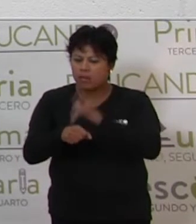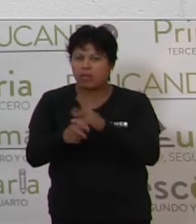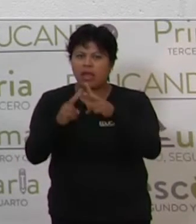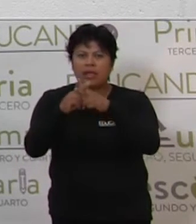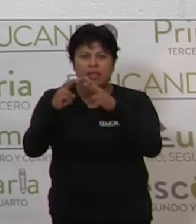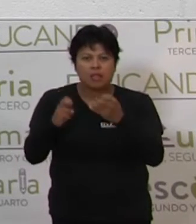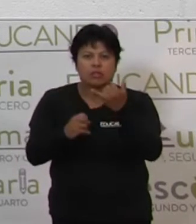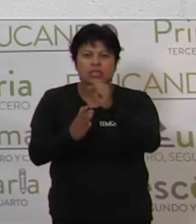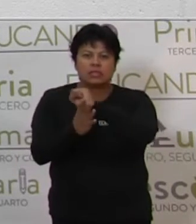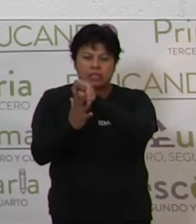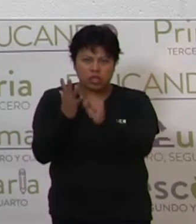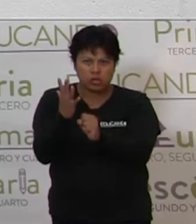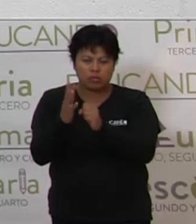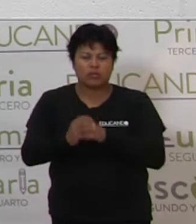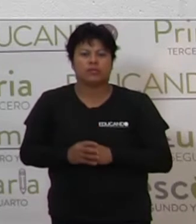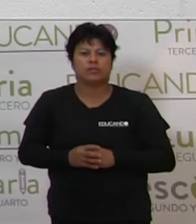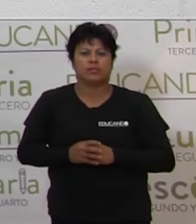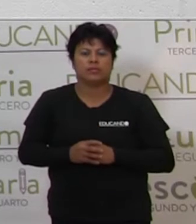adjetivos y a los sinónimos.